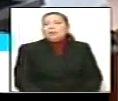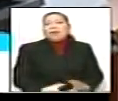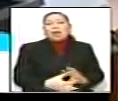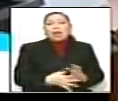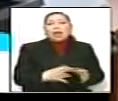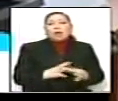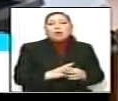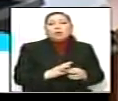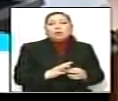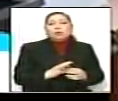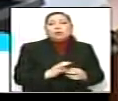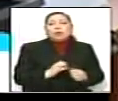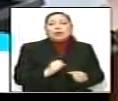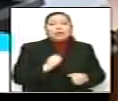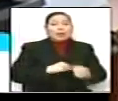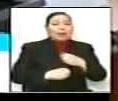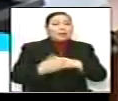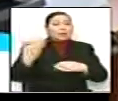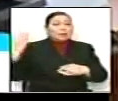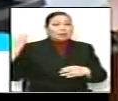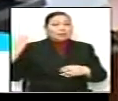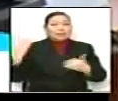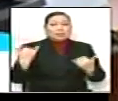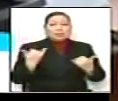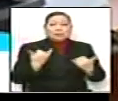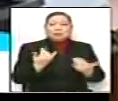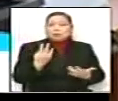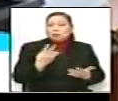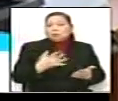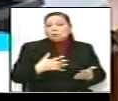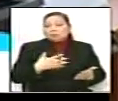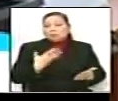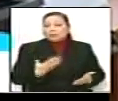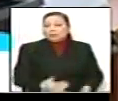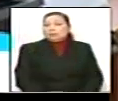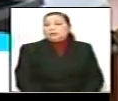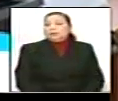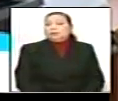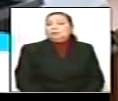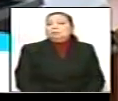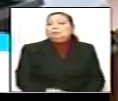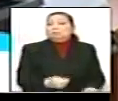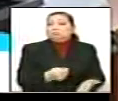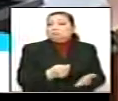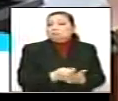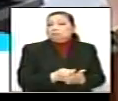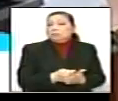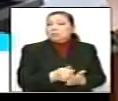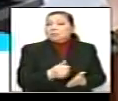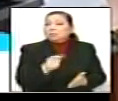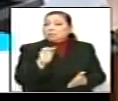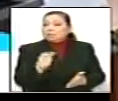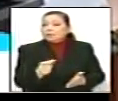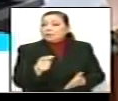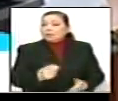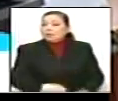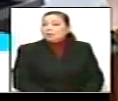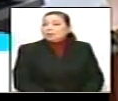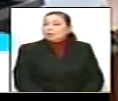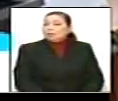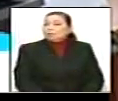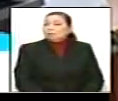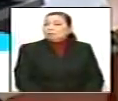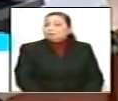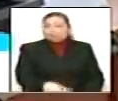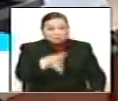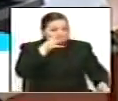agosto del 2018. Frente a eso, habían dos posibilidades. Uno, que se pague y los funcionarios no se nutran